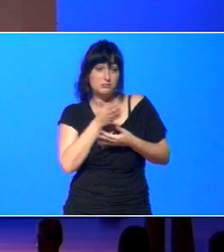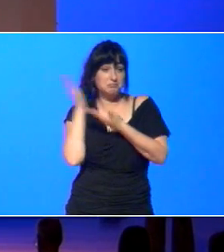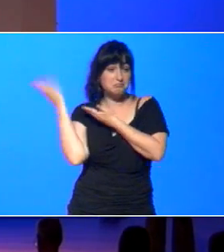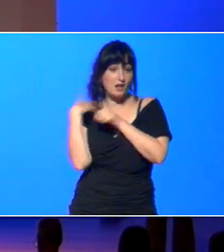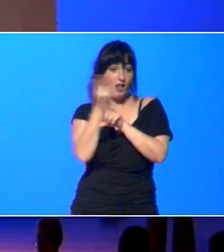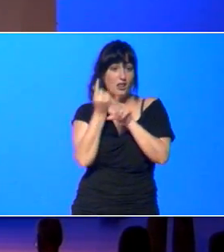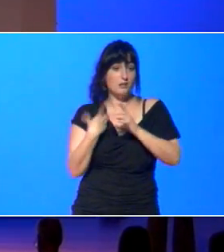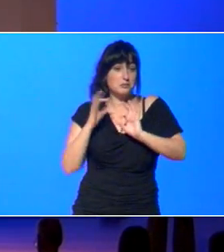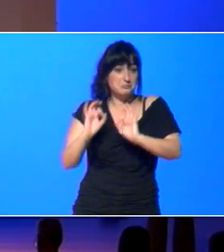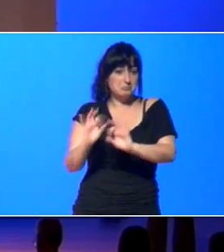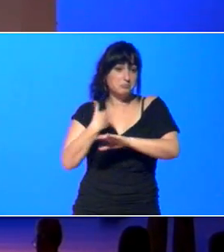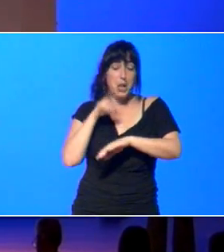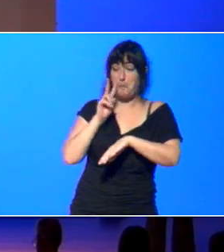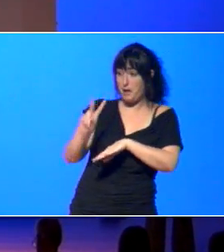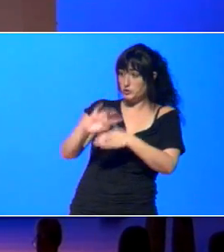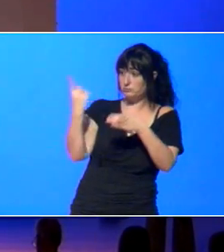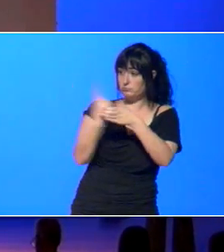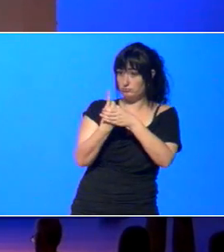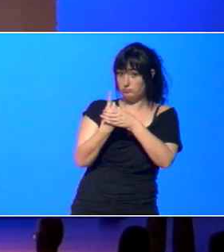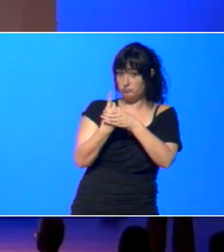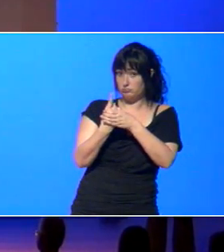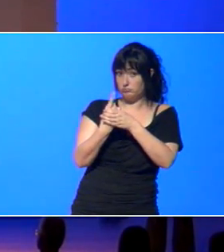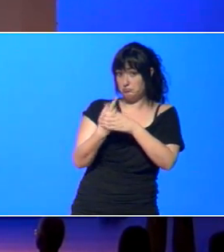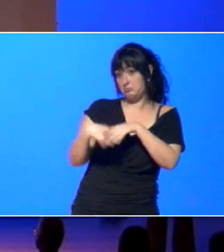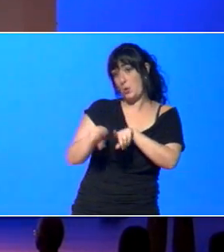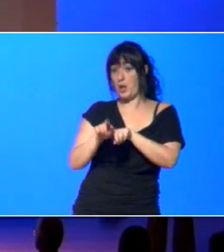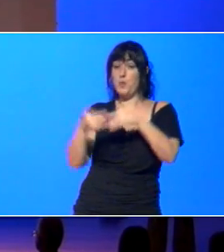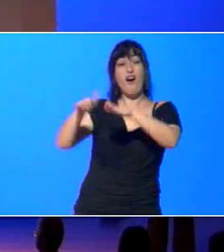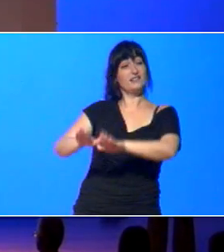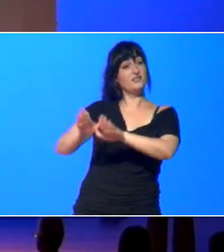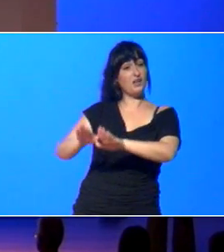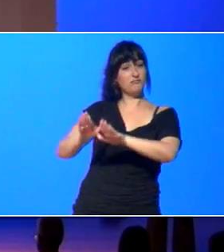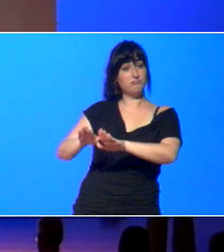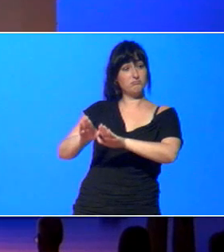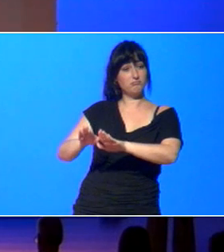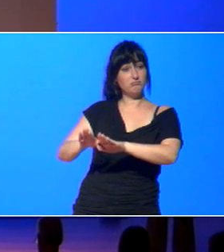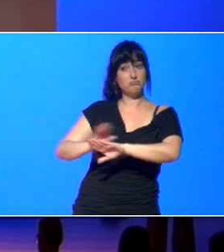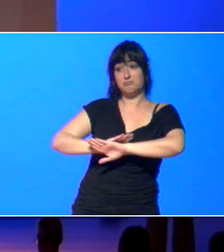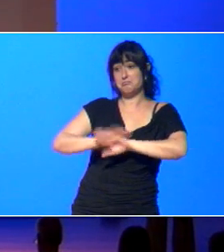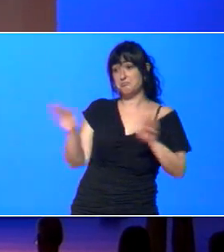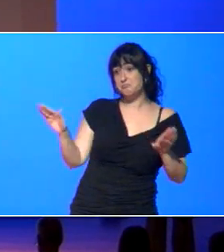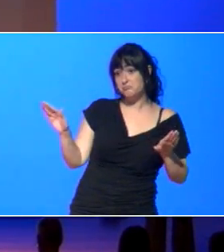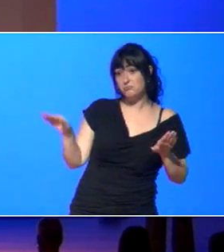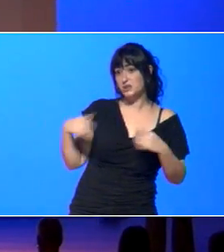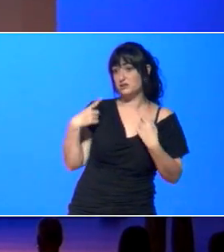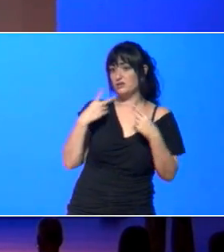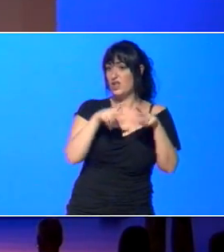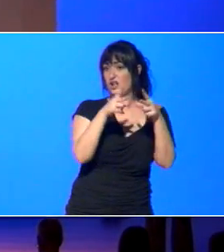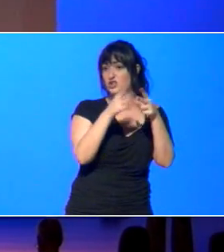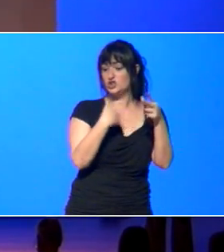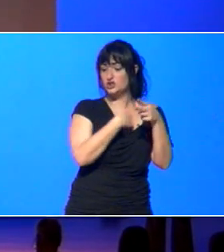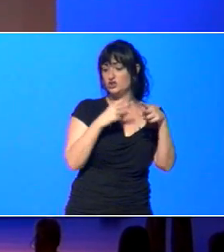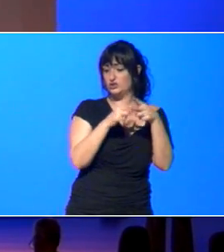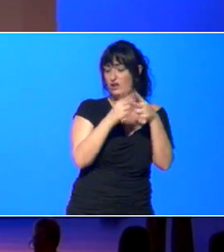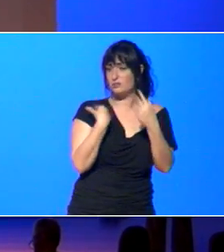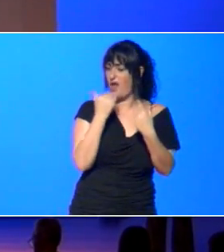inclusión simplemente como el estar, pues algo nos está faltando como sociedad, ¿no? Es verdad que